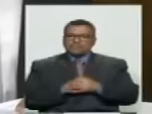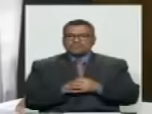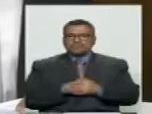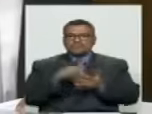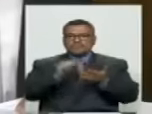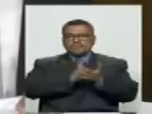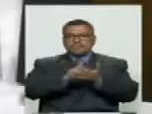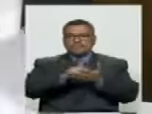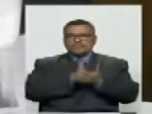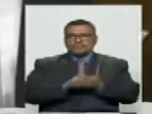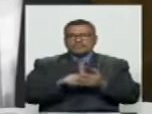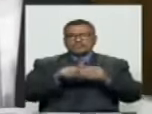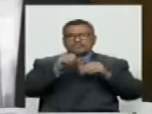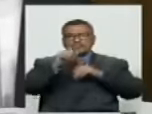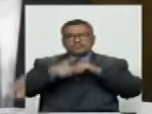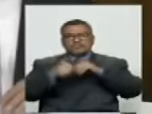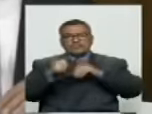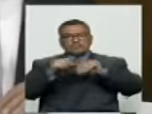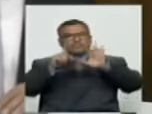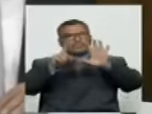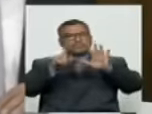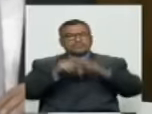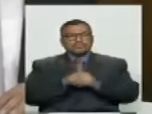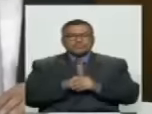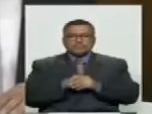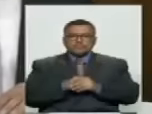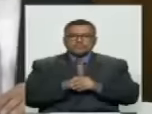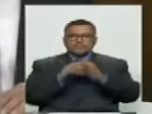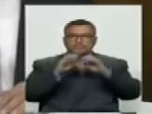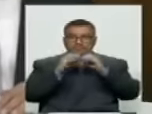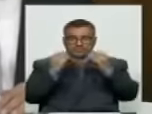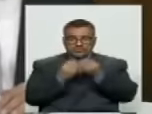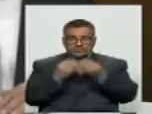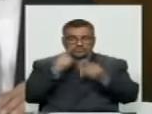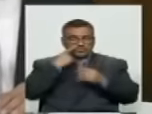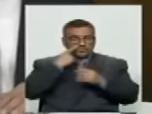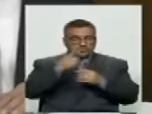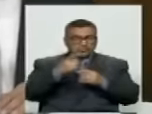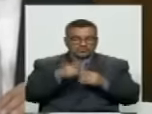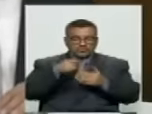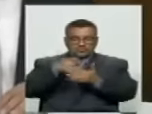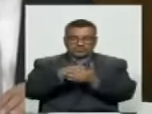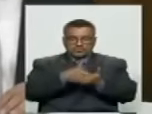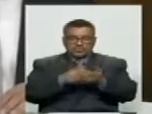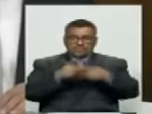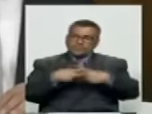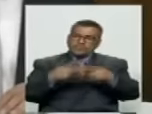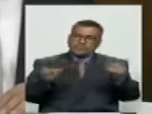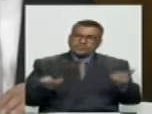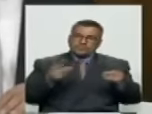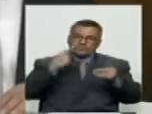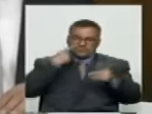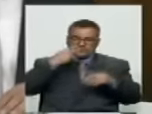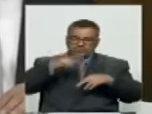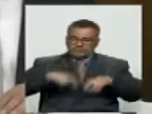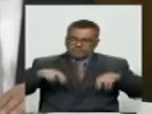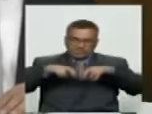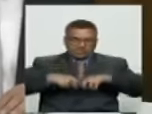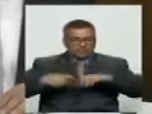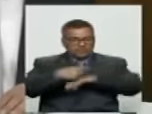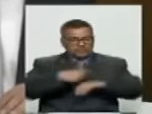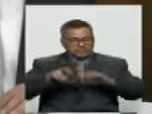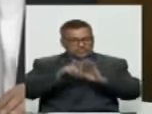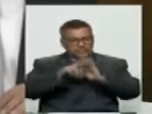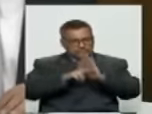siguientes términos. Artículo 16. El órgano competente en materia de registro público verificará el cumplimiento